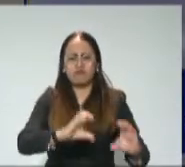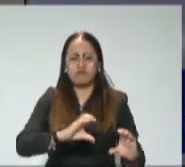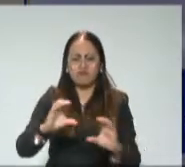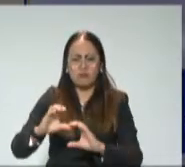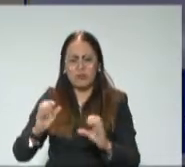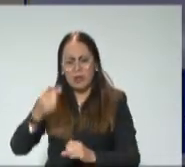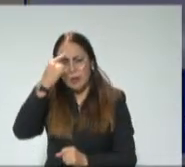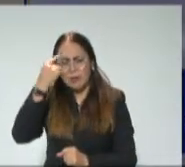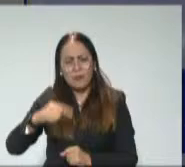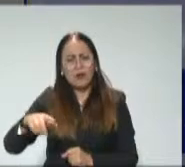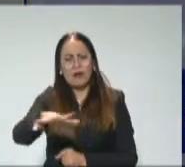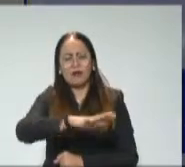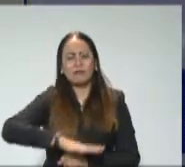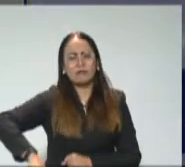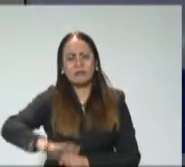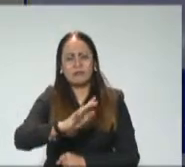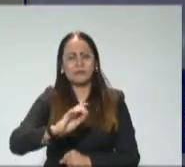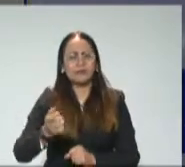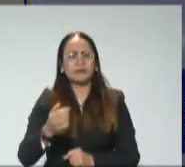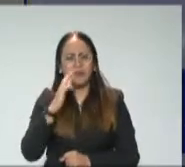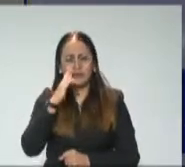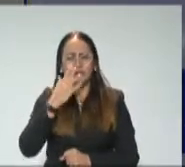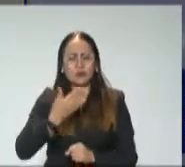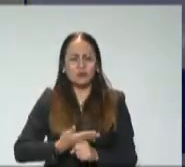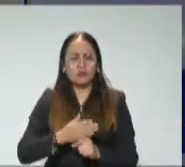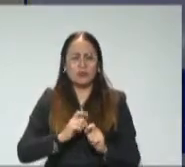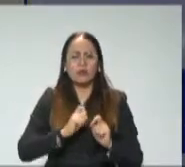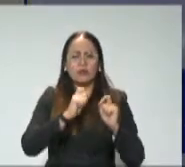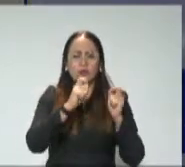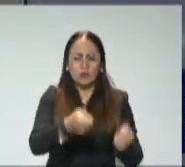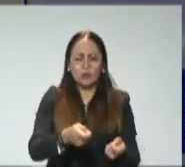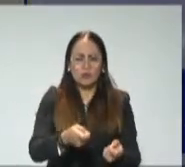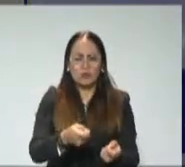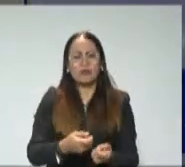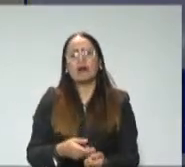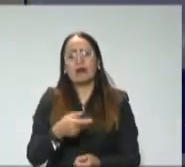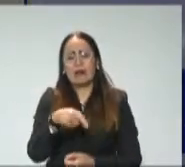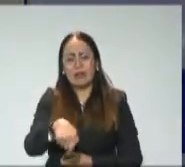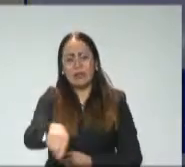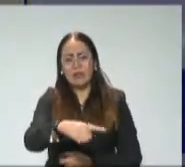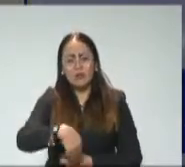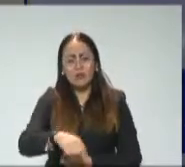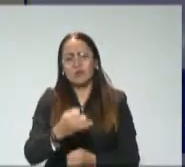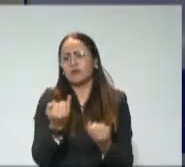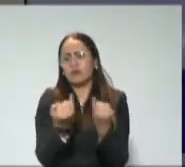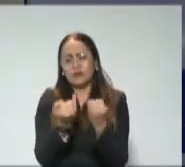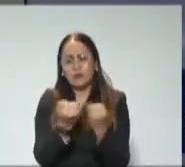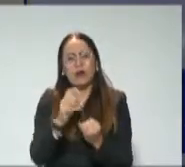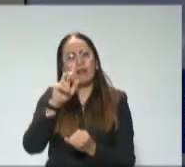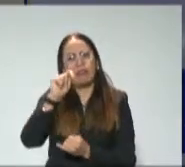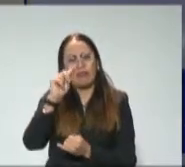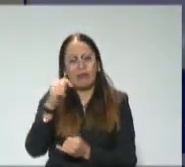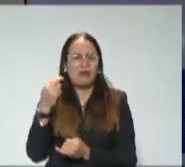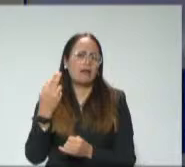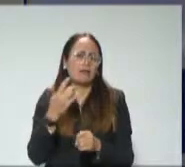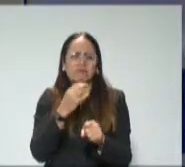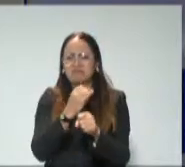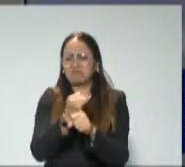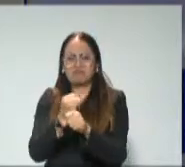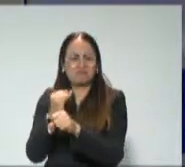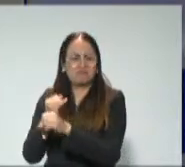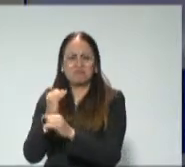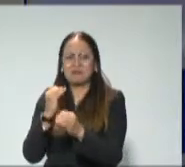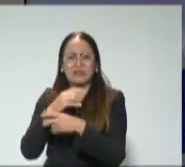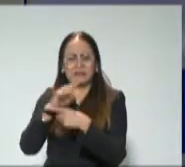realización de la encomienda de su acceso y presencia en los medios de comunicación institucionales